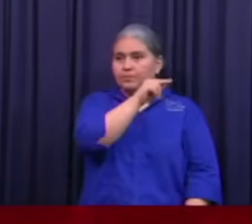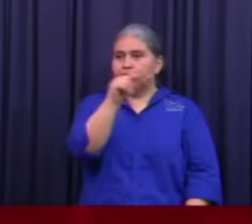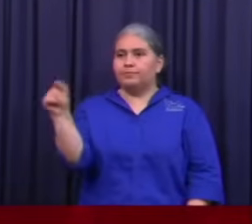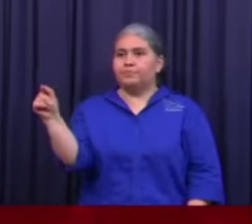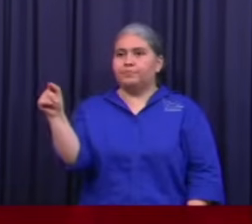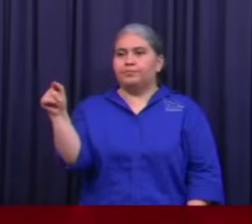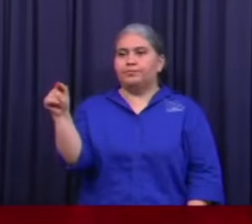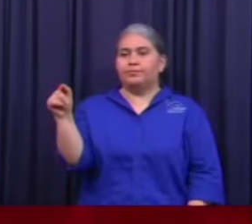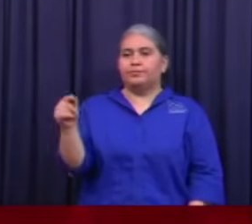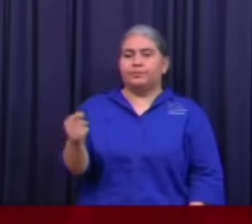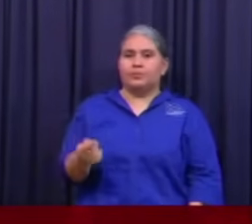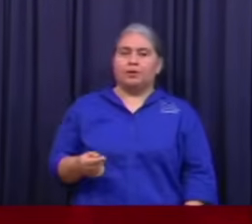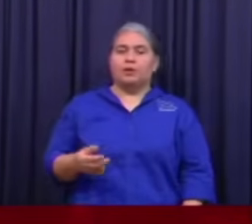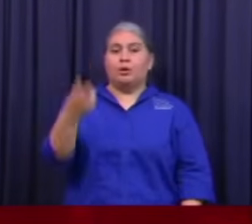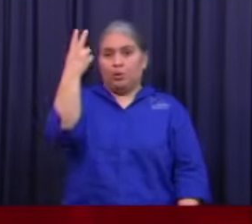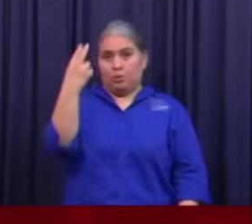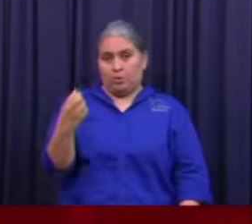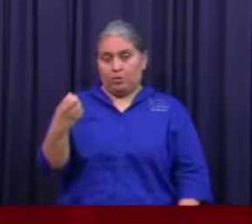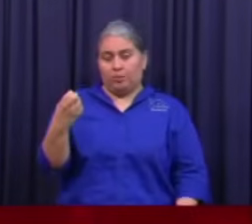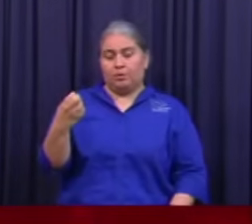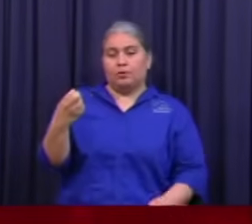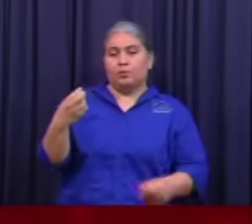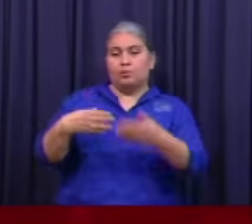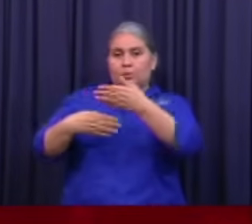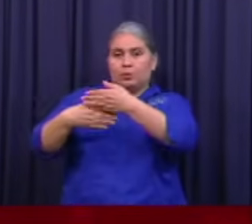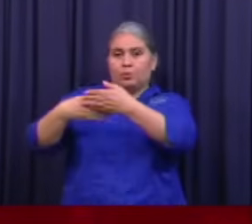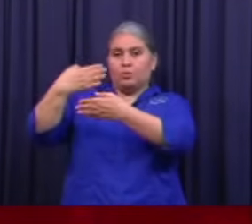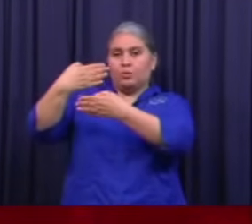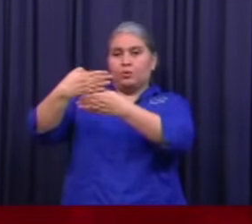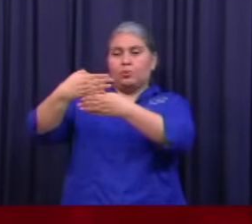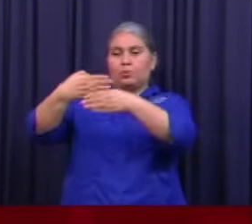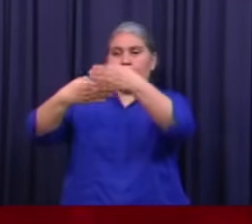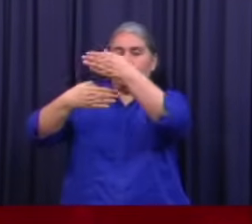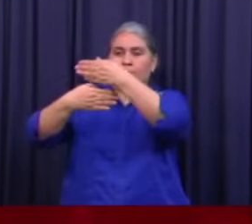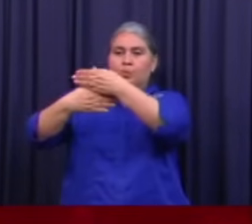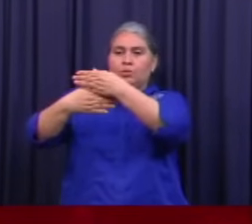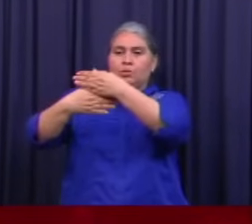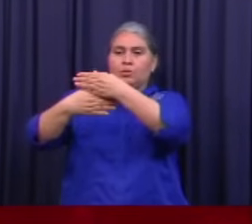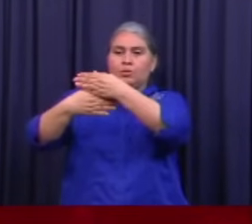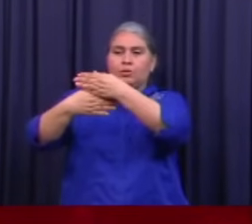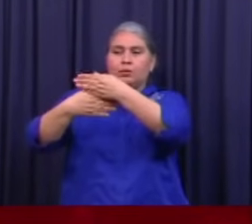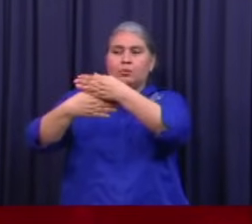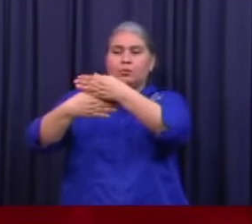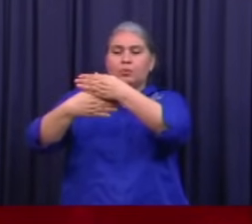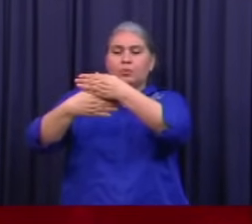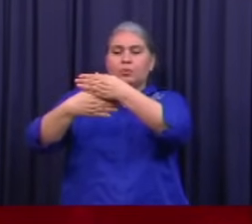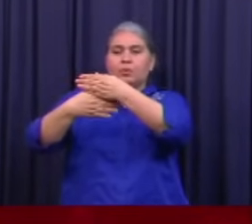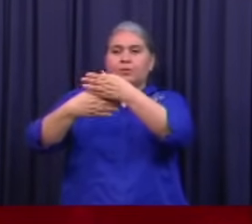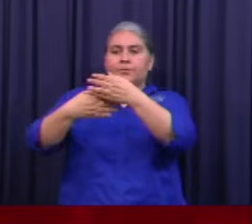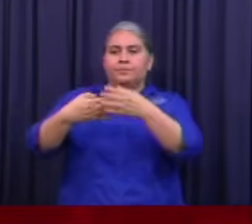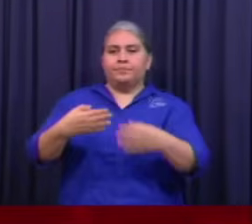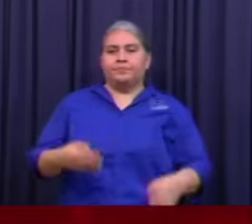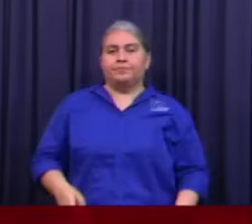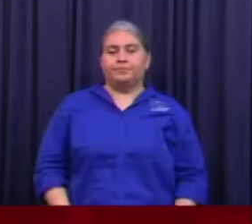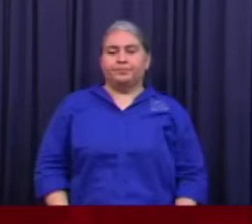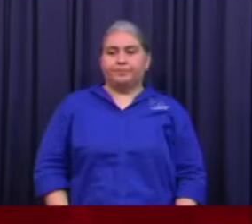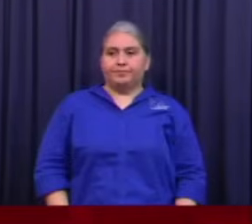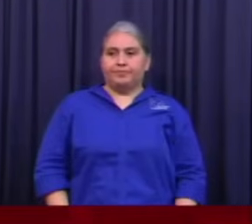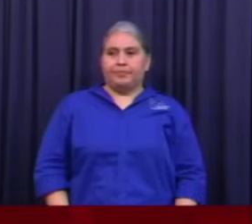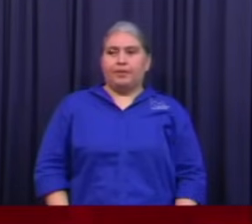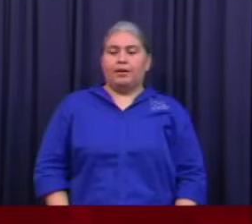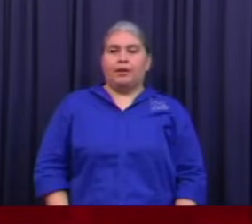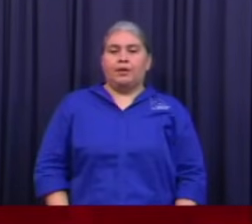angustia pero después de eso va a venir la septuagésima semana de Daniel en donde voy a terminar mi